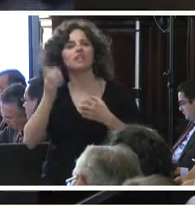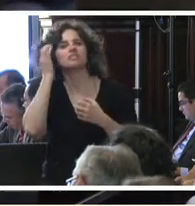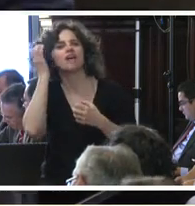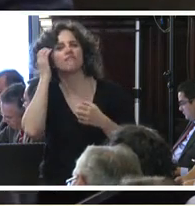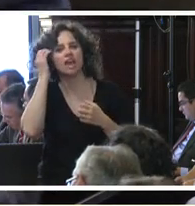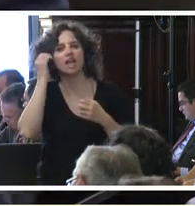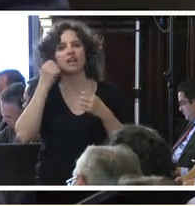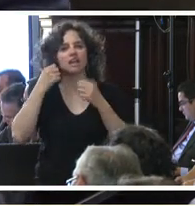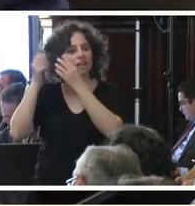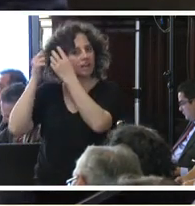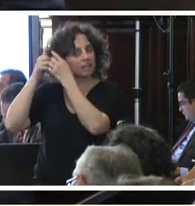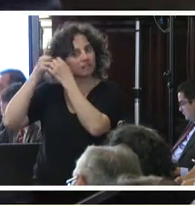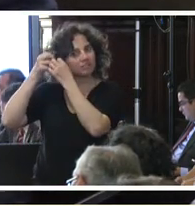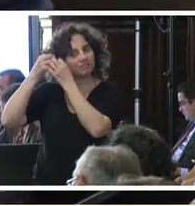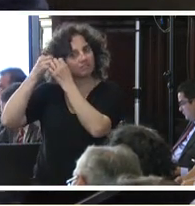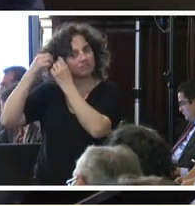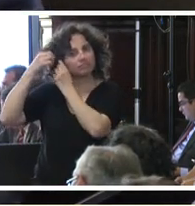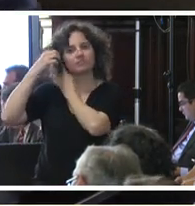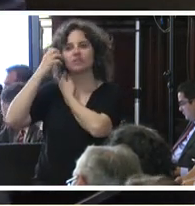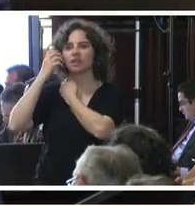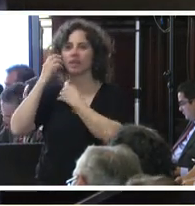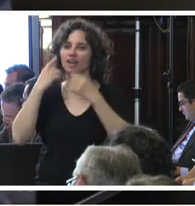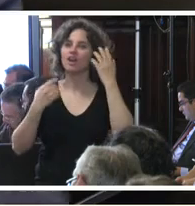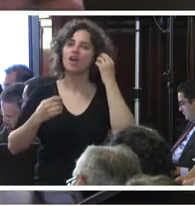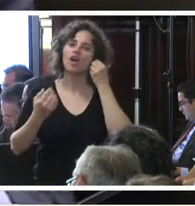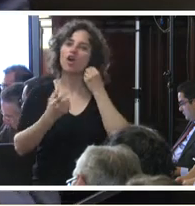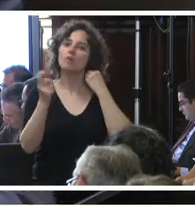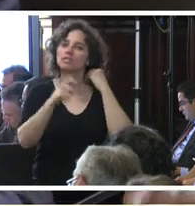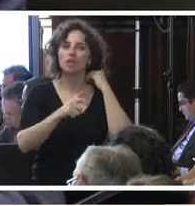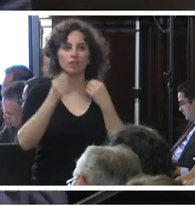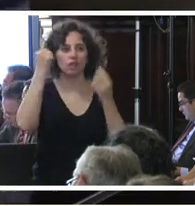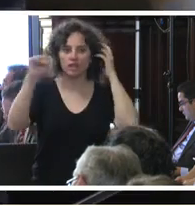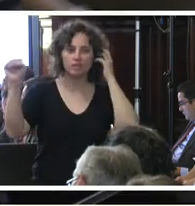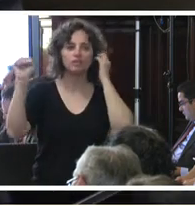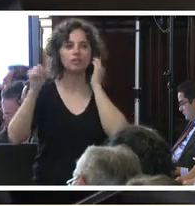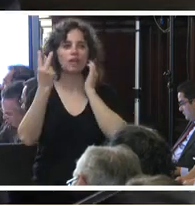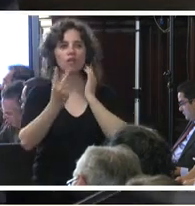en los actos, en la comisión de los delitos de las dos partes,